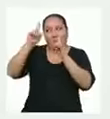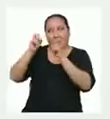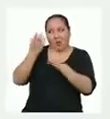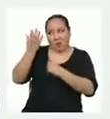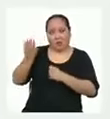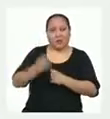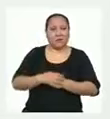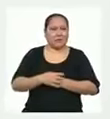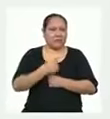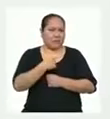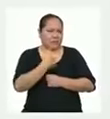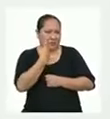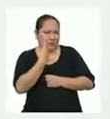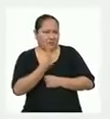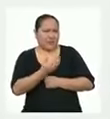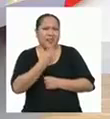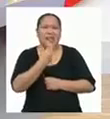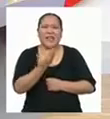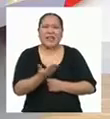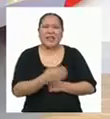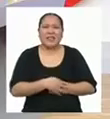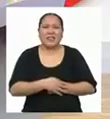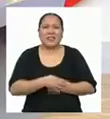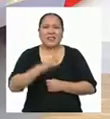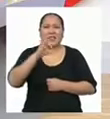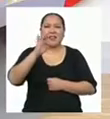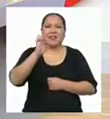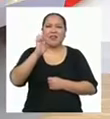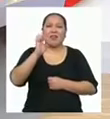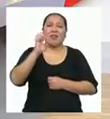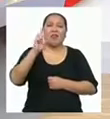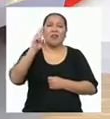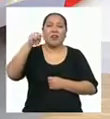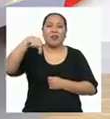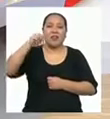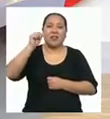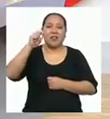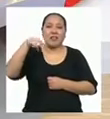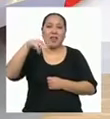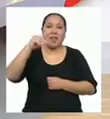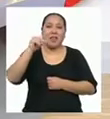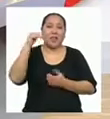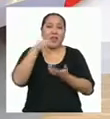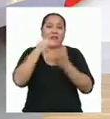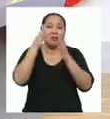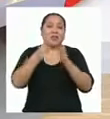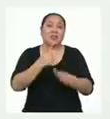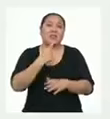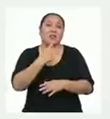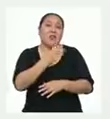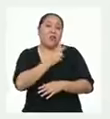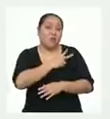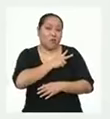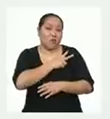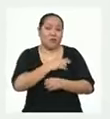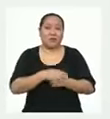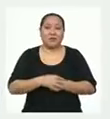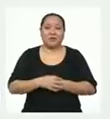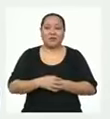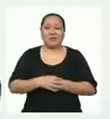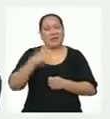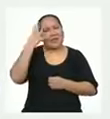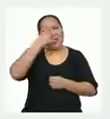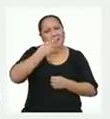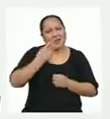usted. ¿Para mí? ¿De quién? De Fernanda, una estudiante de segundo de media de Caraballo. Qué bonito